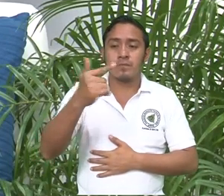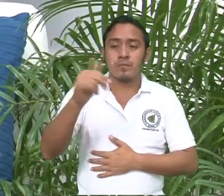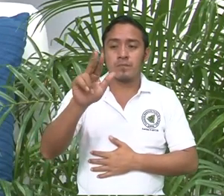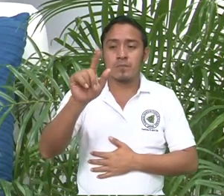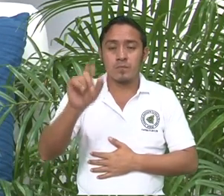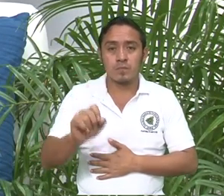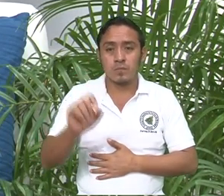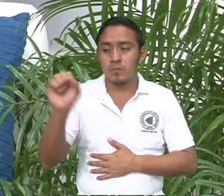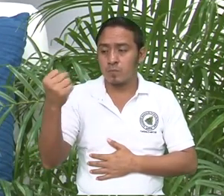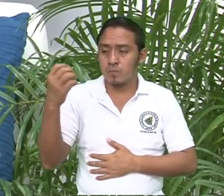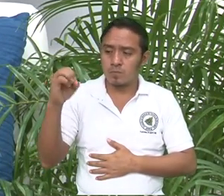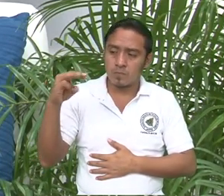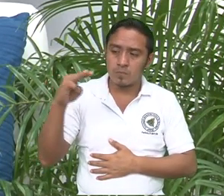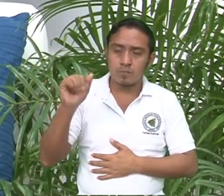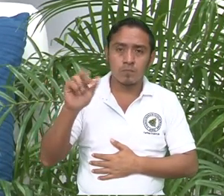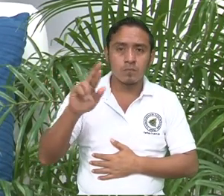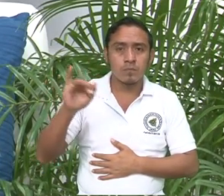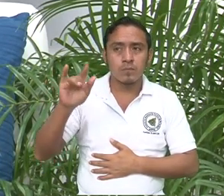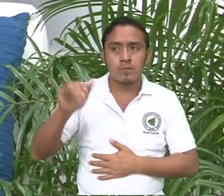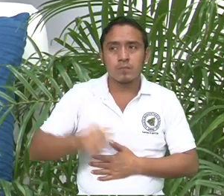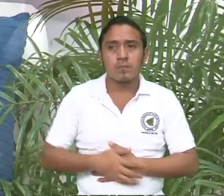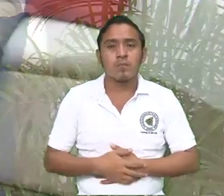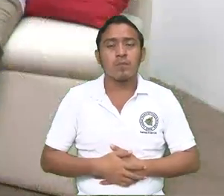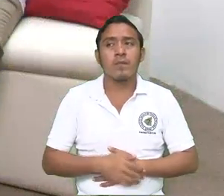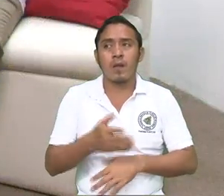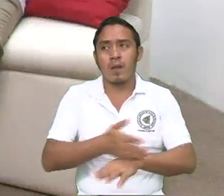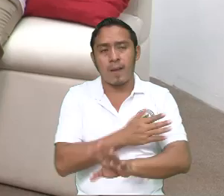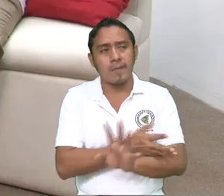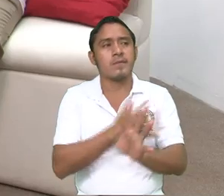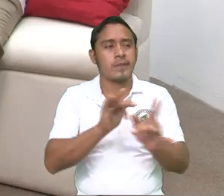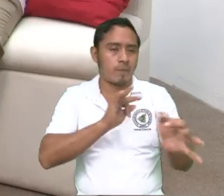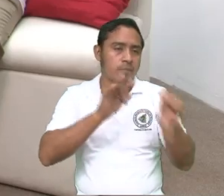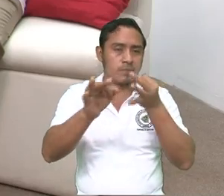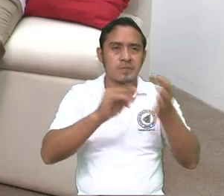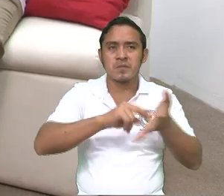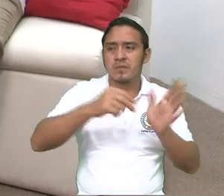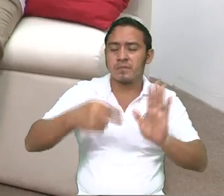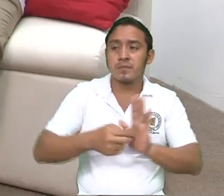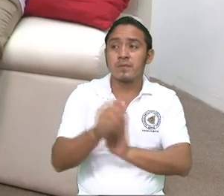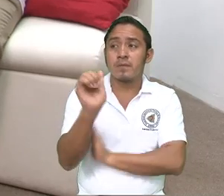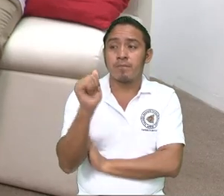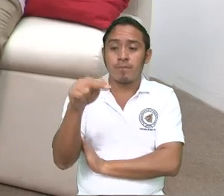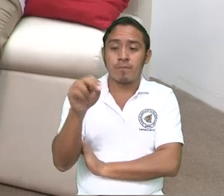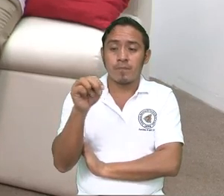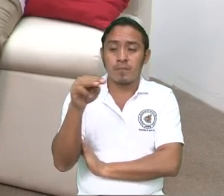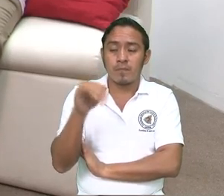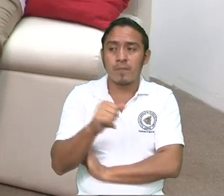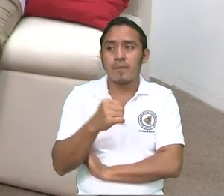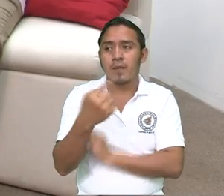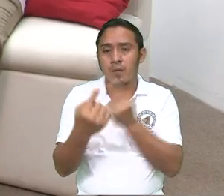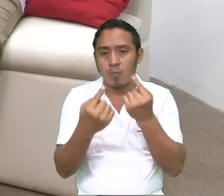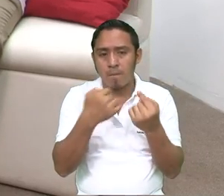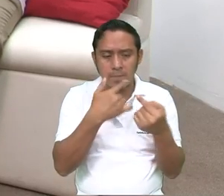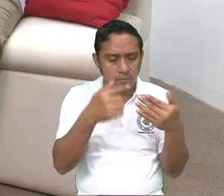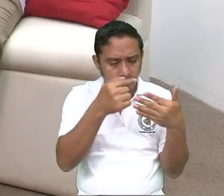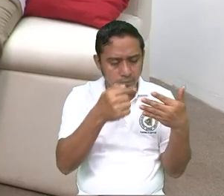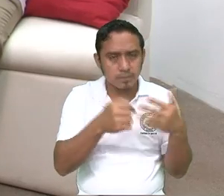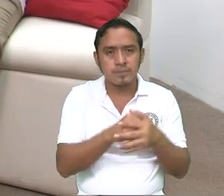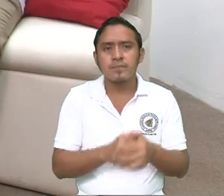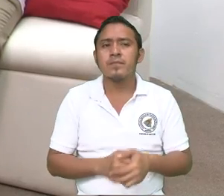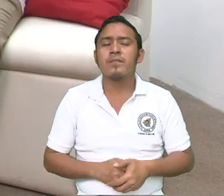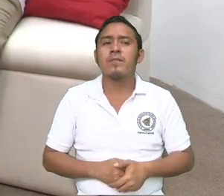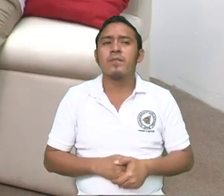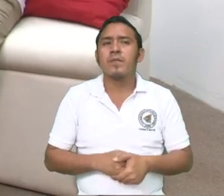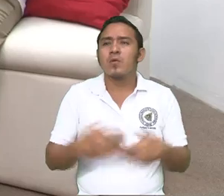sobre la anemia ya el doctor nos hablaba de que esto es enfermedad y cuáles son las posibles causas doctor cuáles